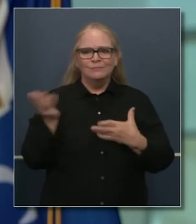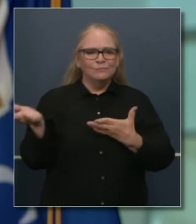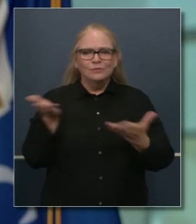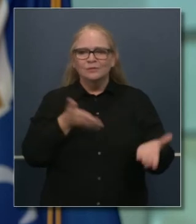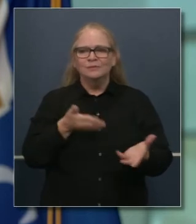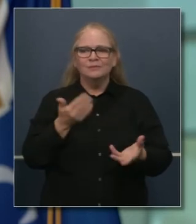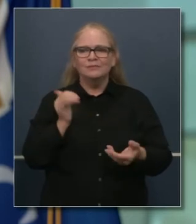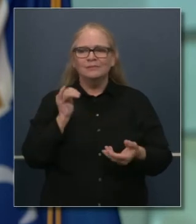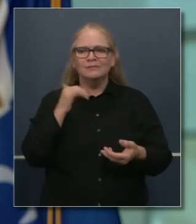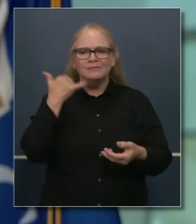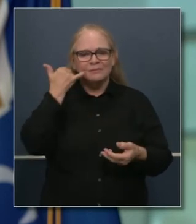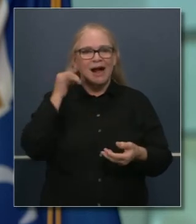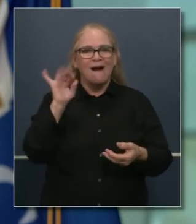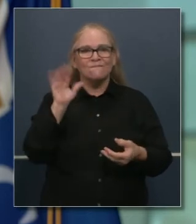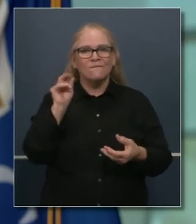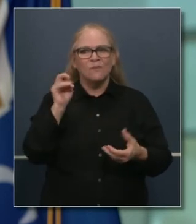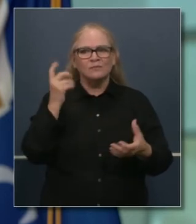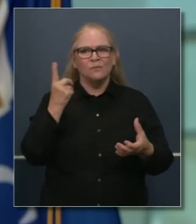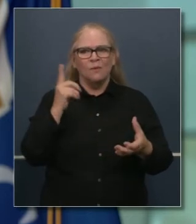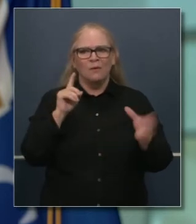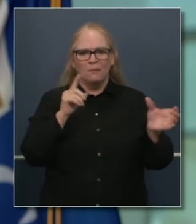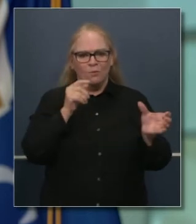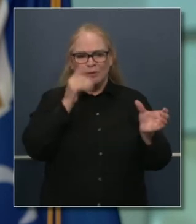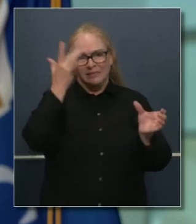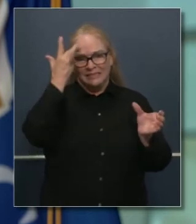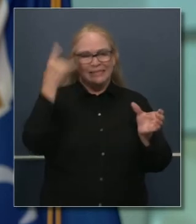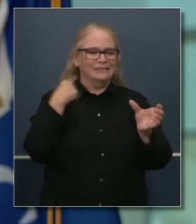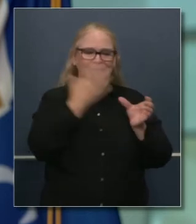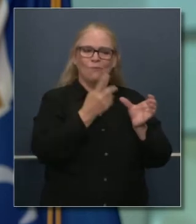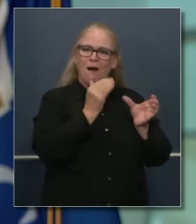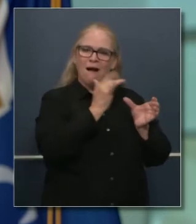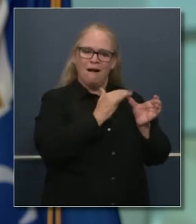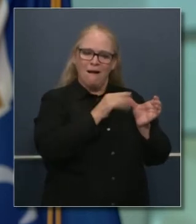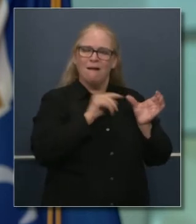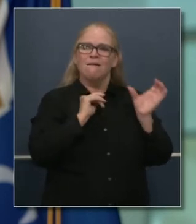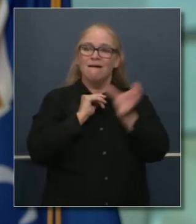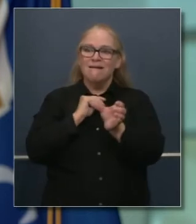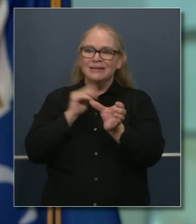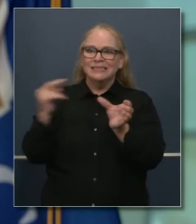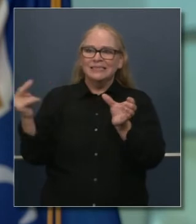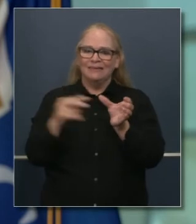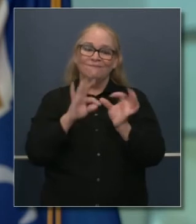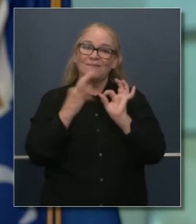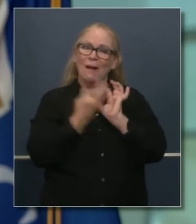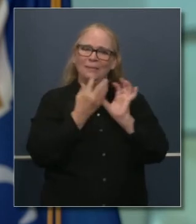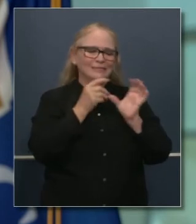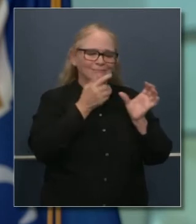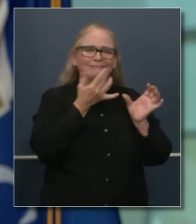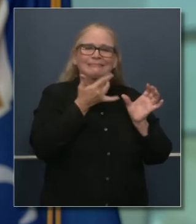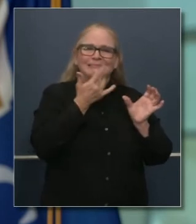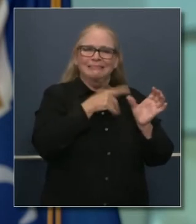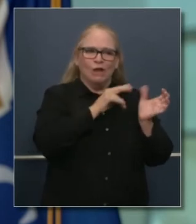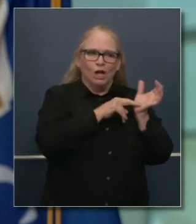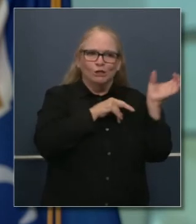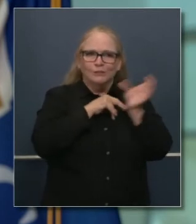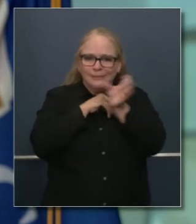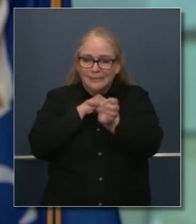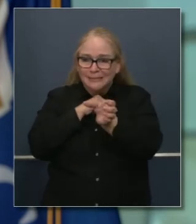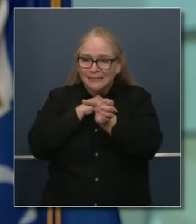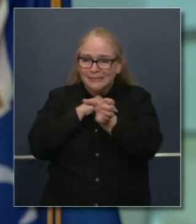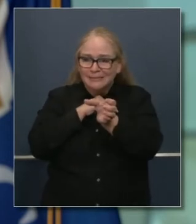como los usaban para que los seres queridos pudieran ver a su ser querido en una unidad de cuidados intensivos la única manera era